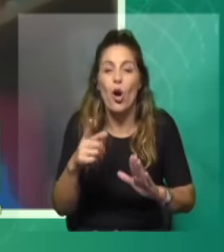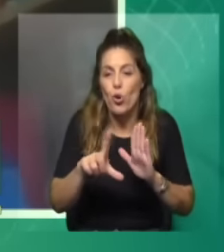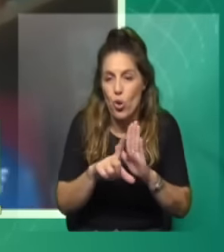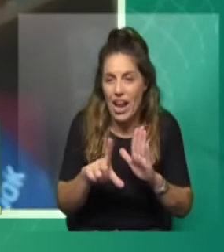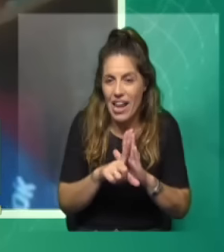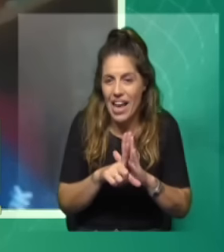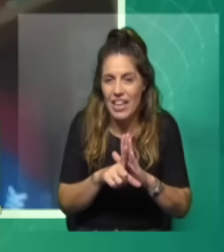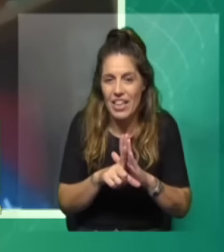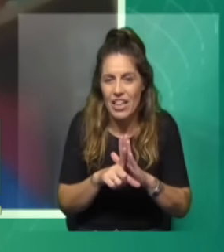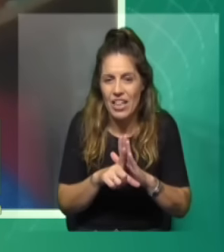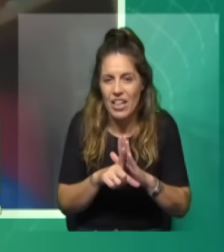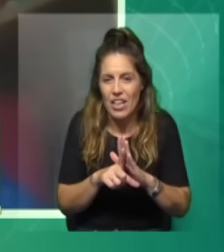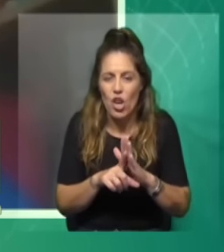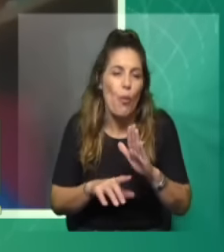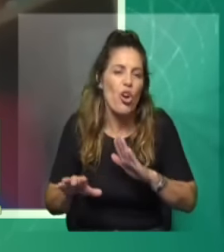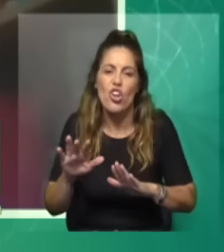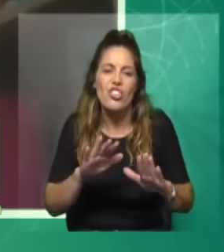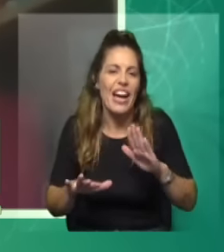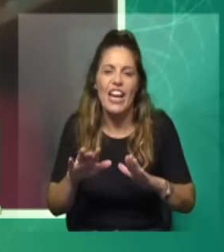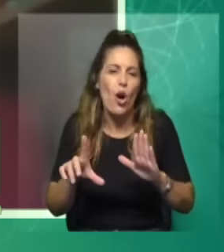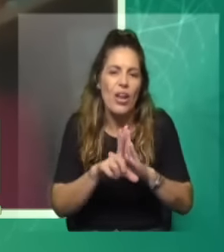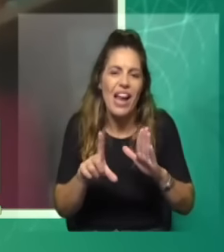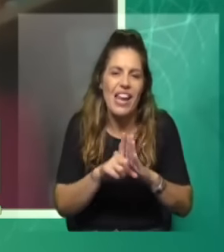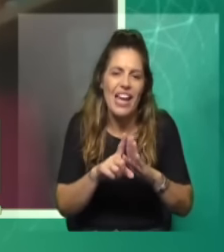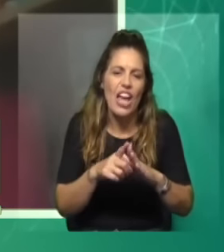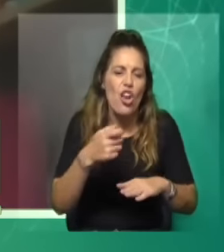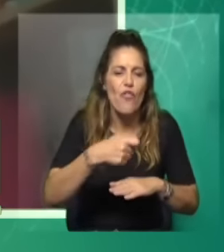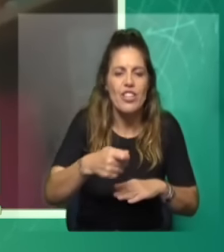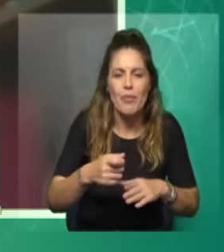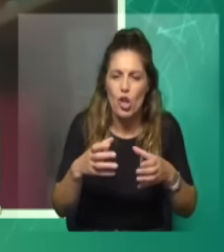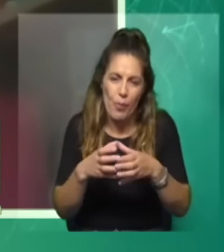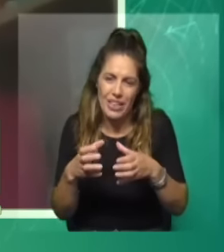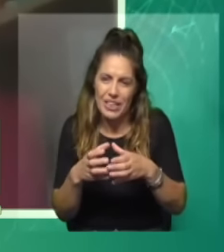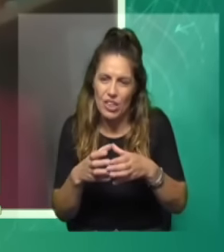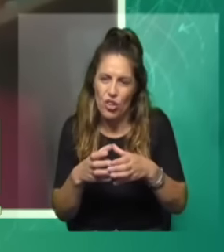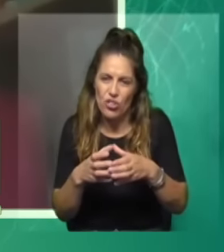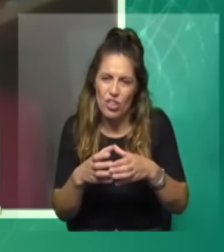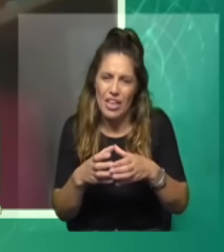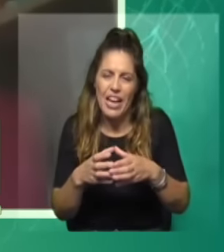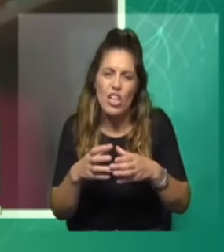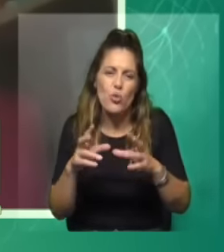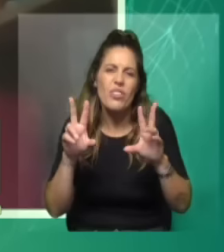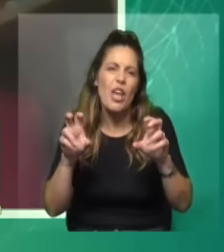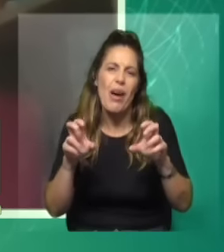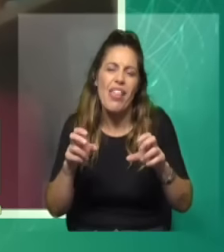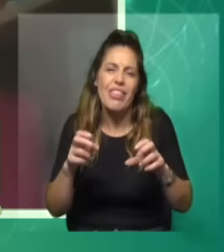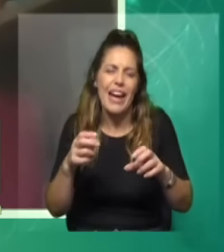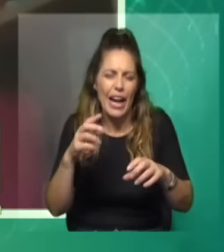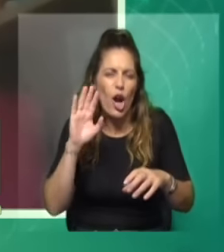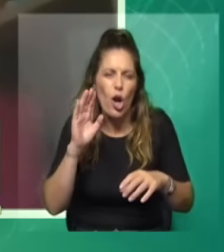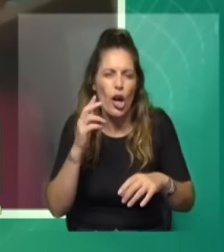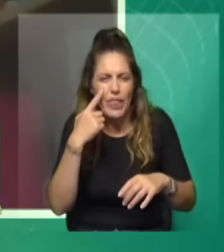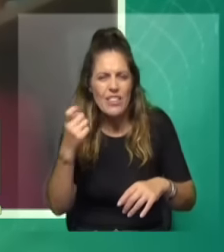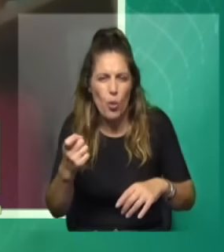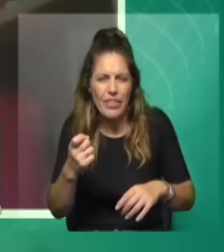se arregla con una ley financiamiento de los partidos políticos ni la corrupción es un problema de sinceramiento de reconocer los problemas que tenemos y estar